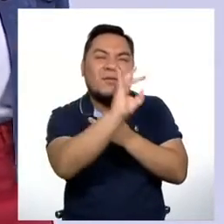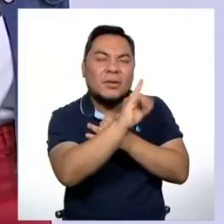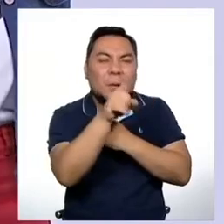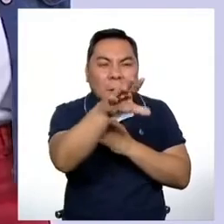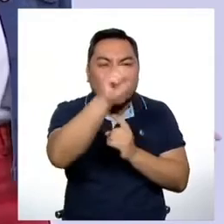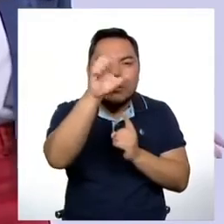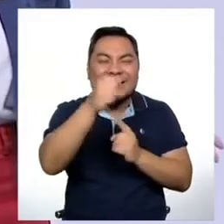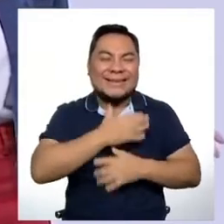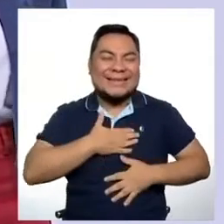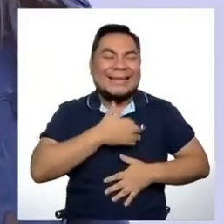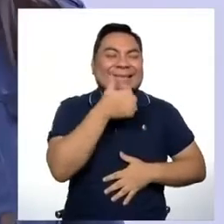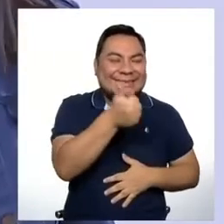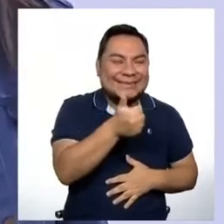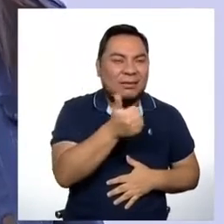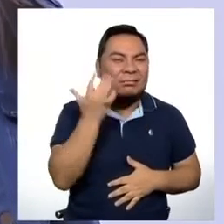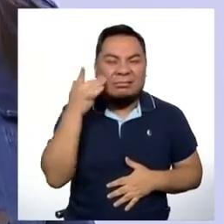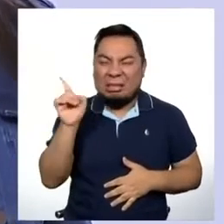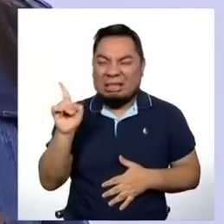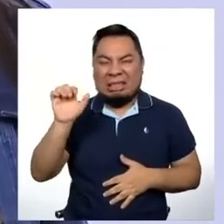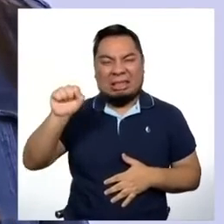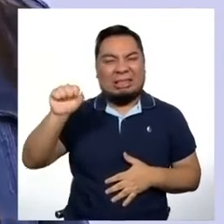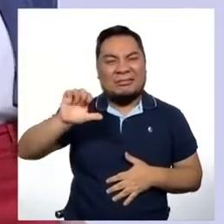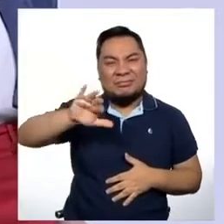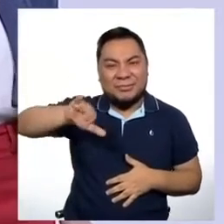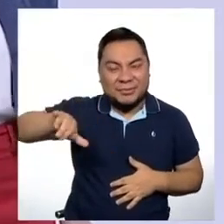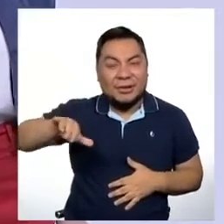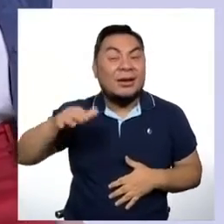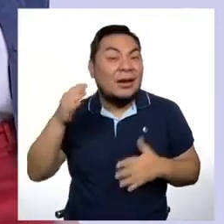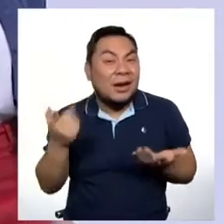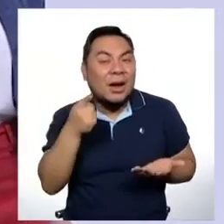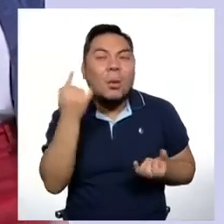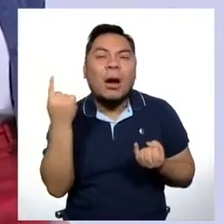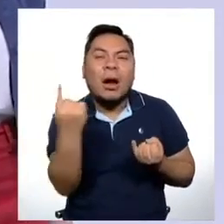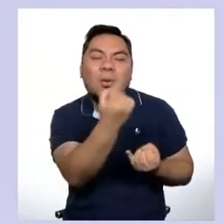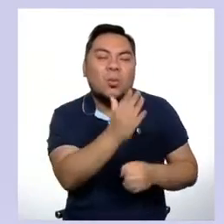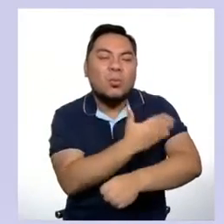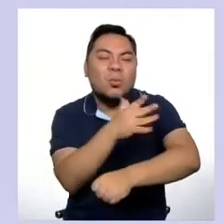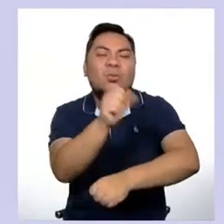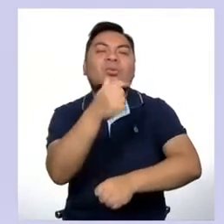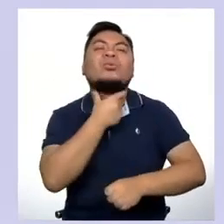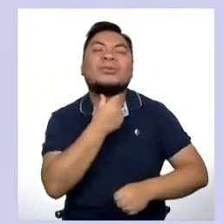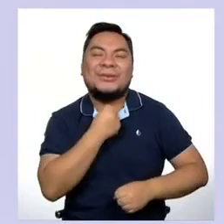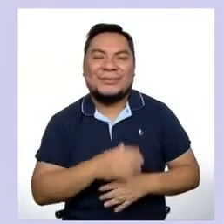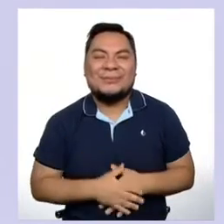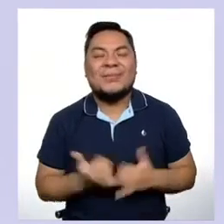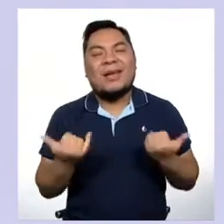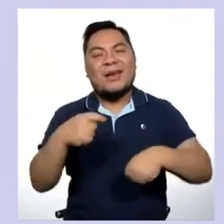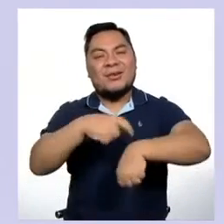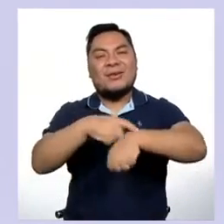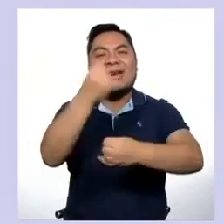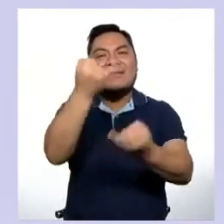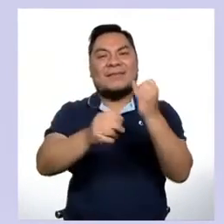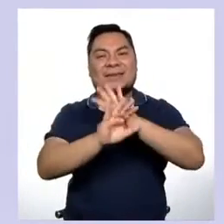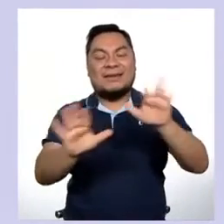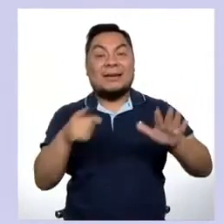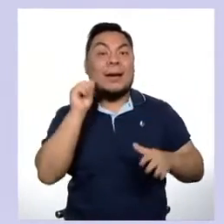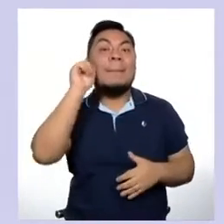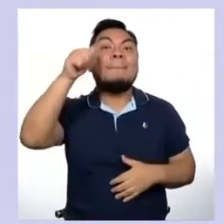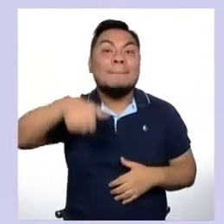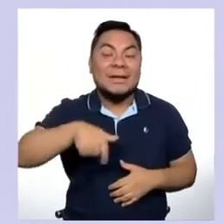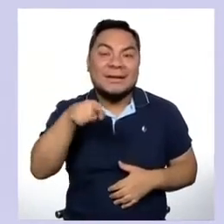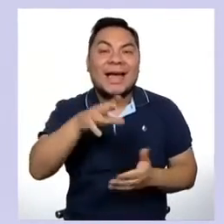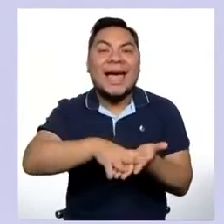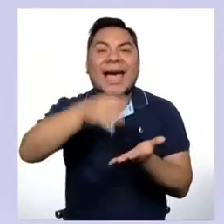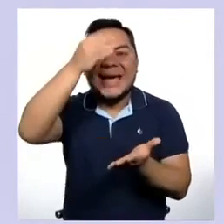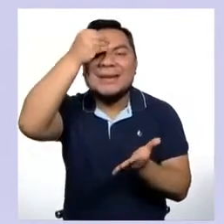los que son de su agrado o no y encuentren la música que cada uno prefiere. Llegó el momento de despedirnos. Nos vemos mañana